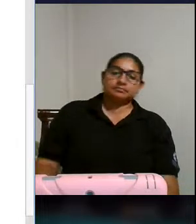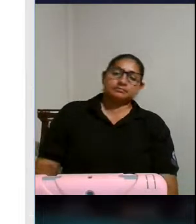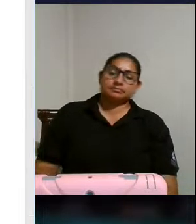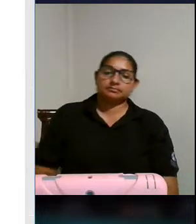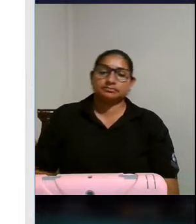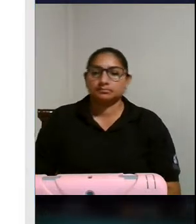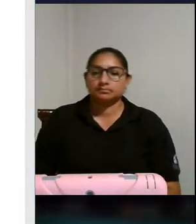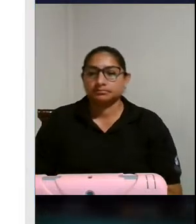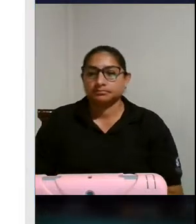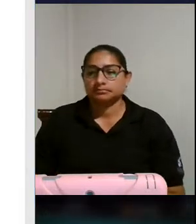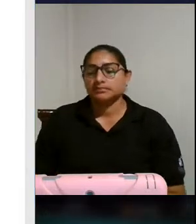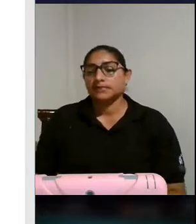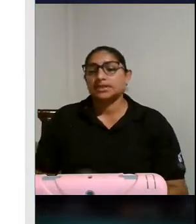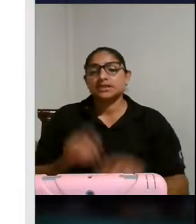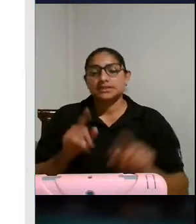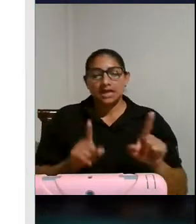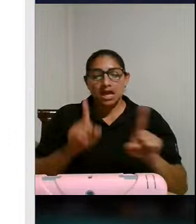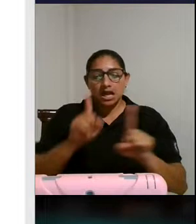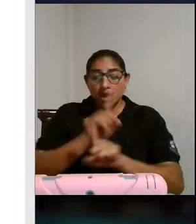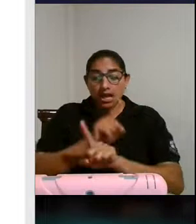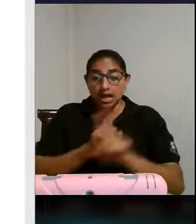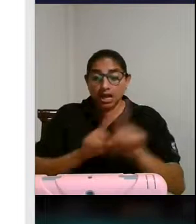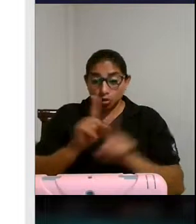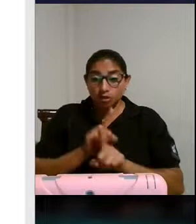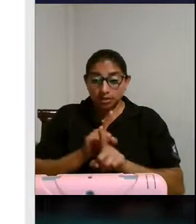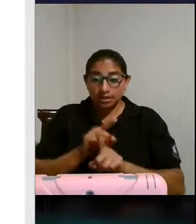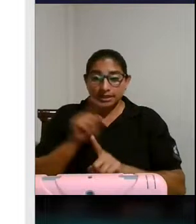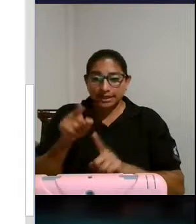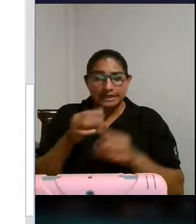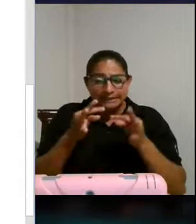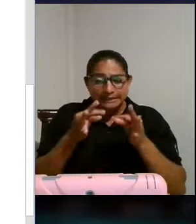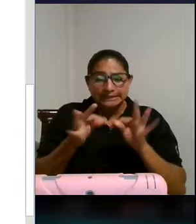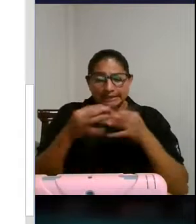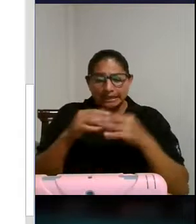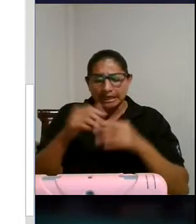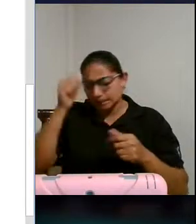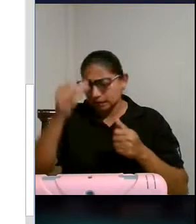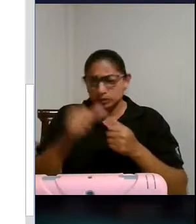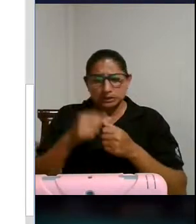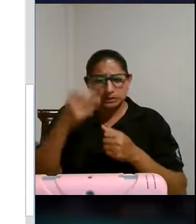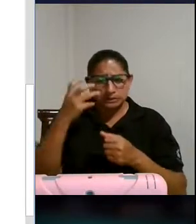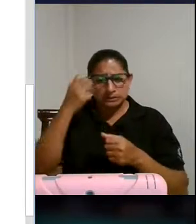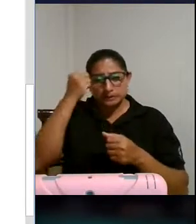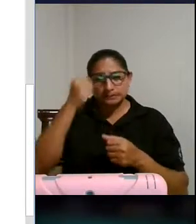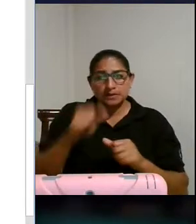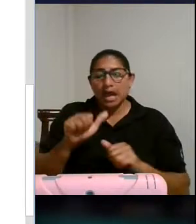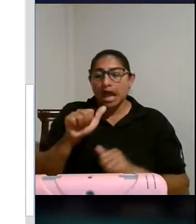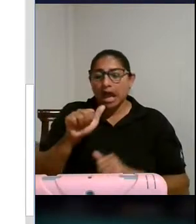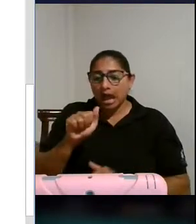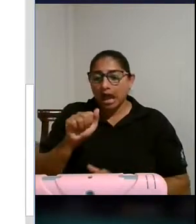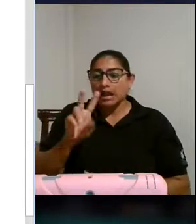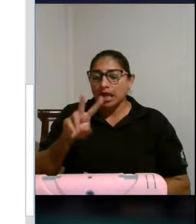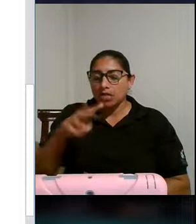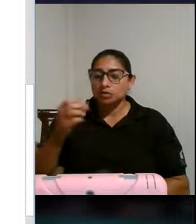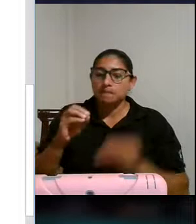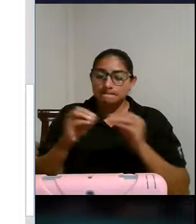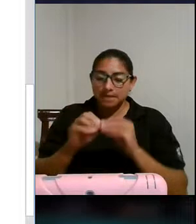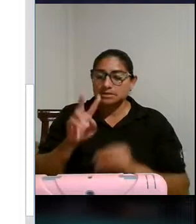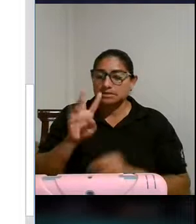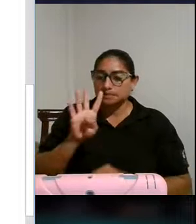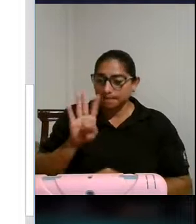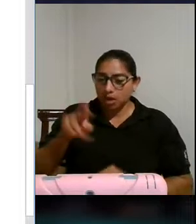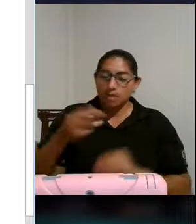no altera nada, pero es que yo la fórmula notable que tengo aquí tratando de memorizar es a a la 2 más b a la 2 más